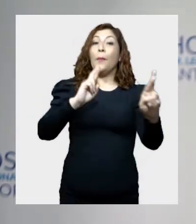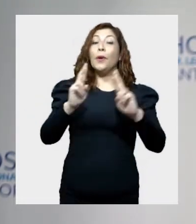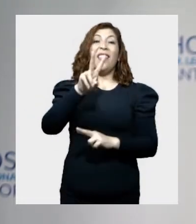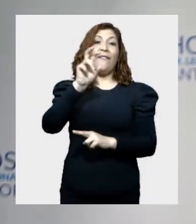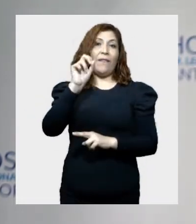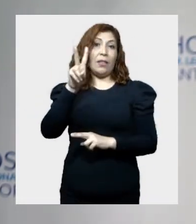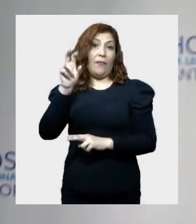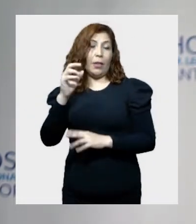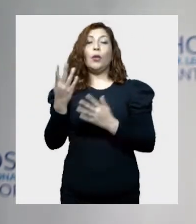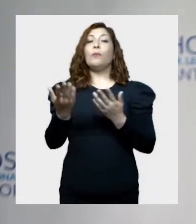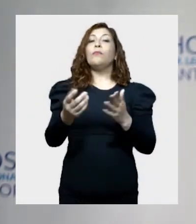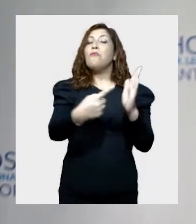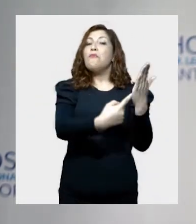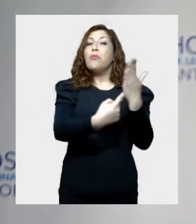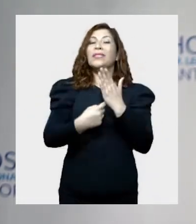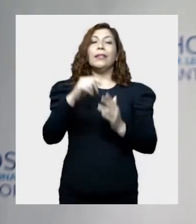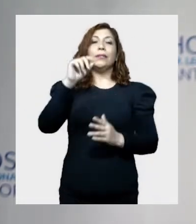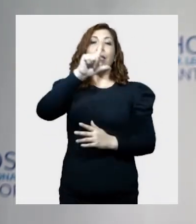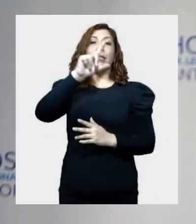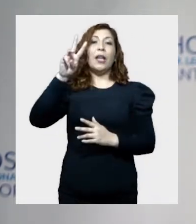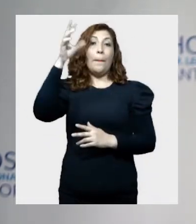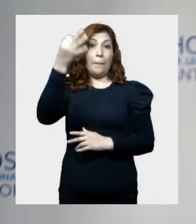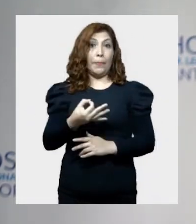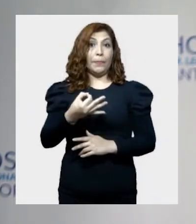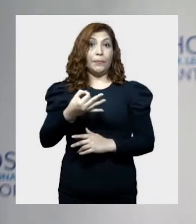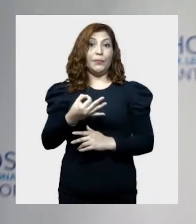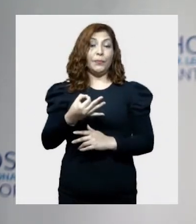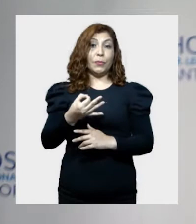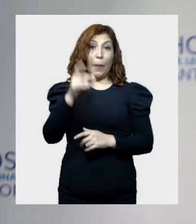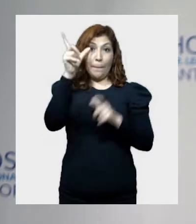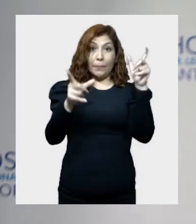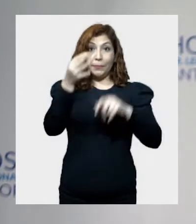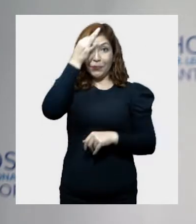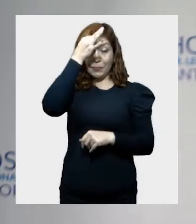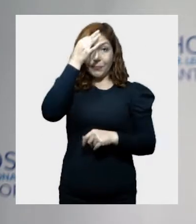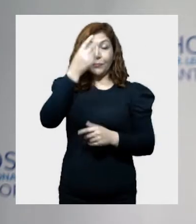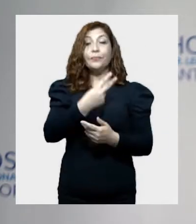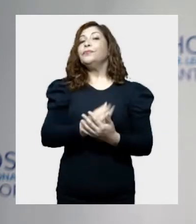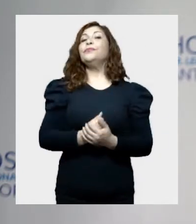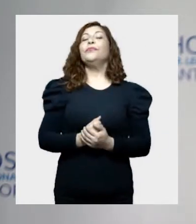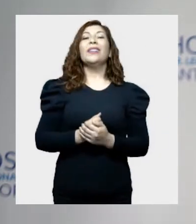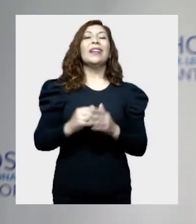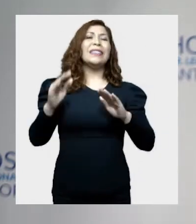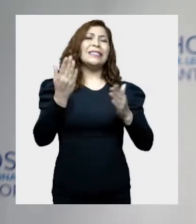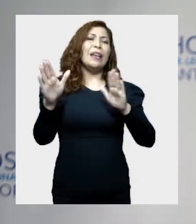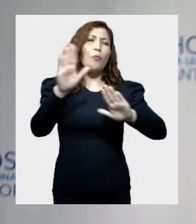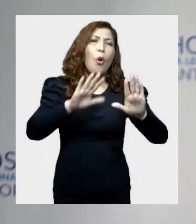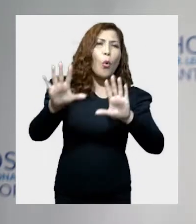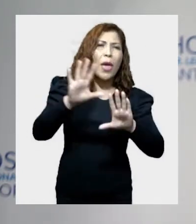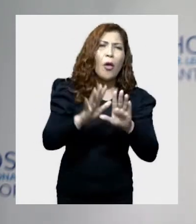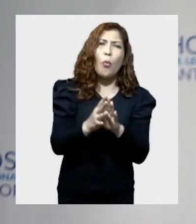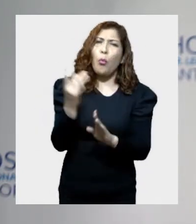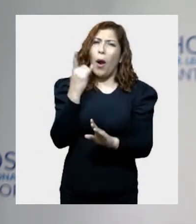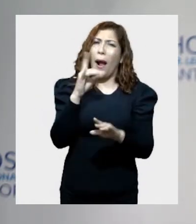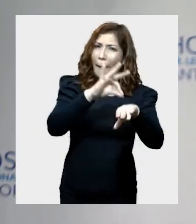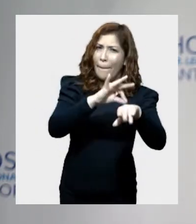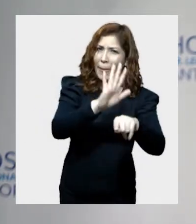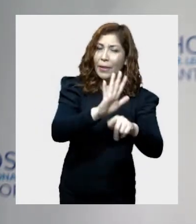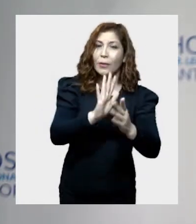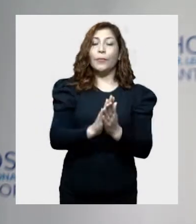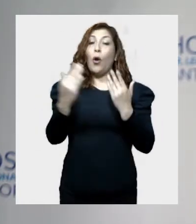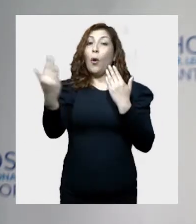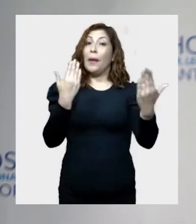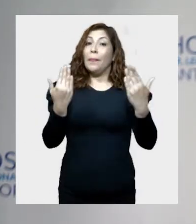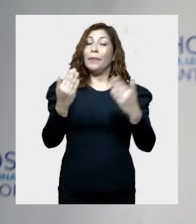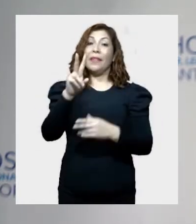2020 muestran que en un 73% de nuestros pacientes requirieron de cuidados críticos y medios.